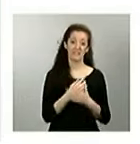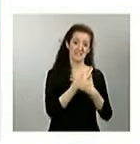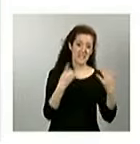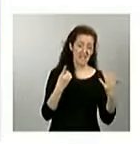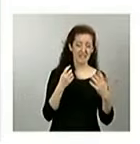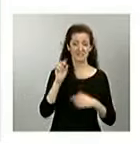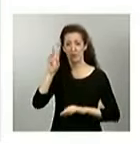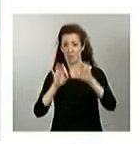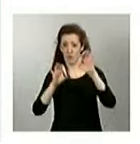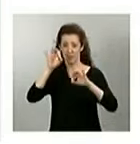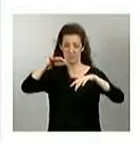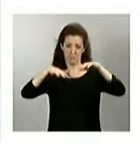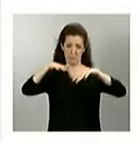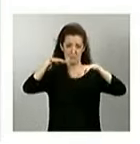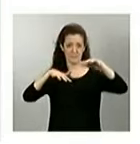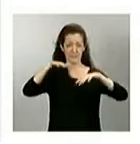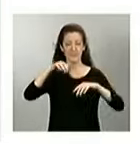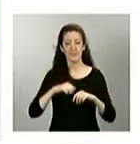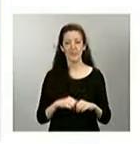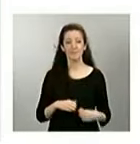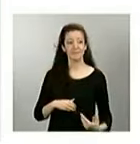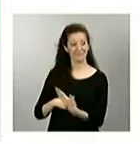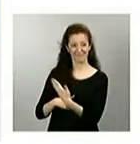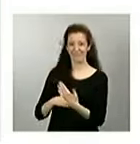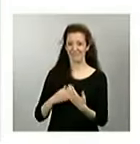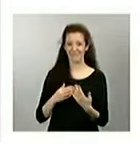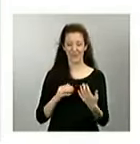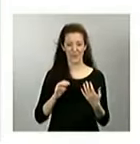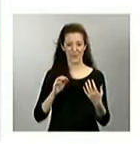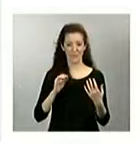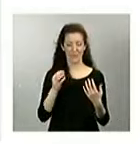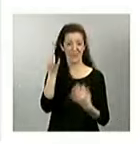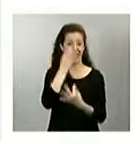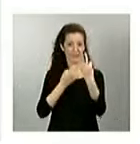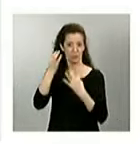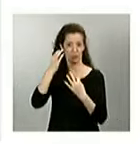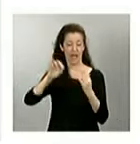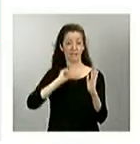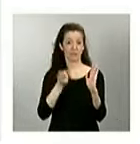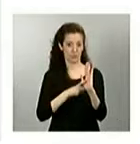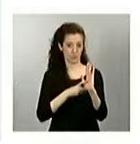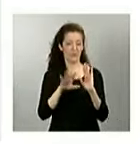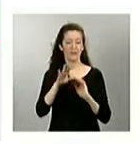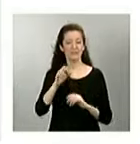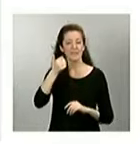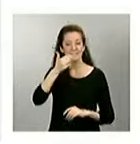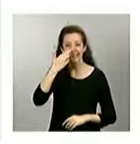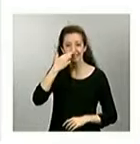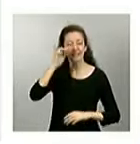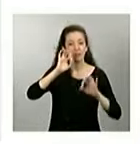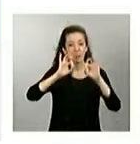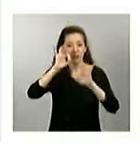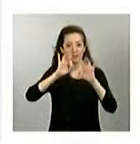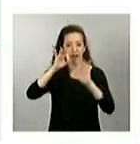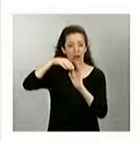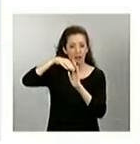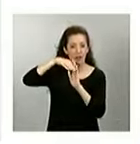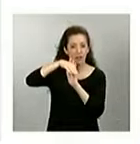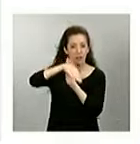gráfico también aparece el valor absoluto de la caída pero es más interesante ver la caída porcentual en relación al nivel digamos de